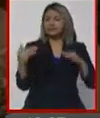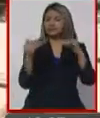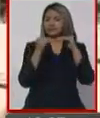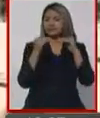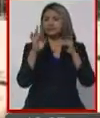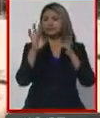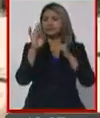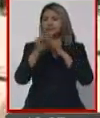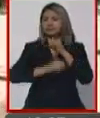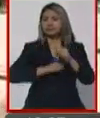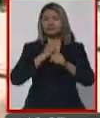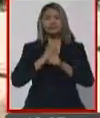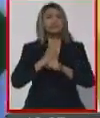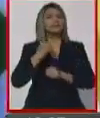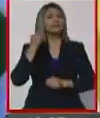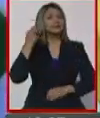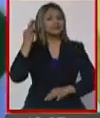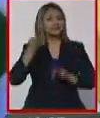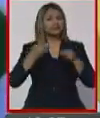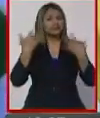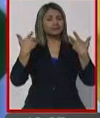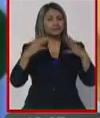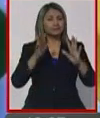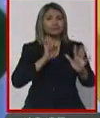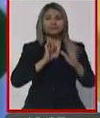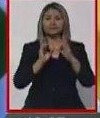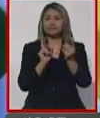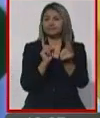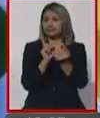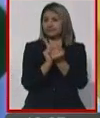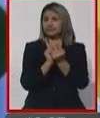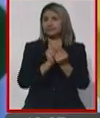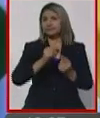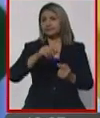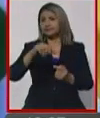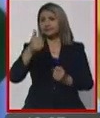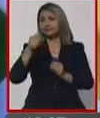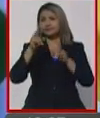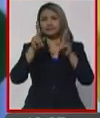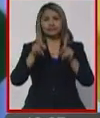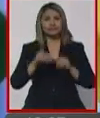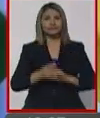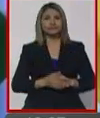a 8 años. Siempre que se haya afianzado